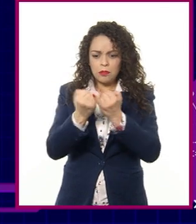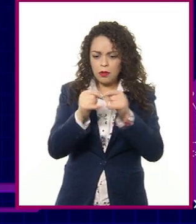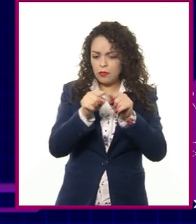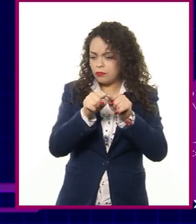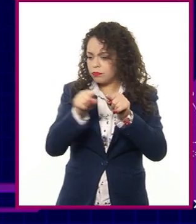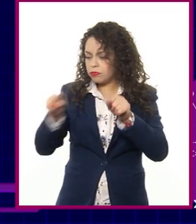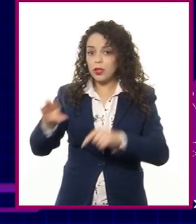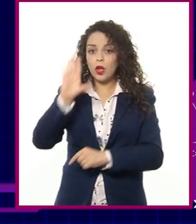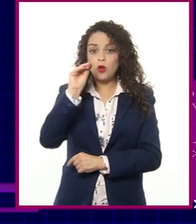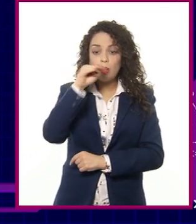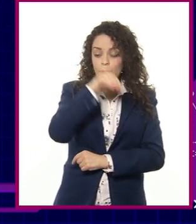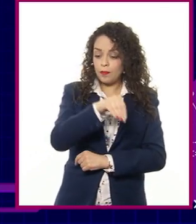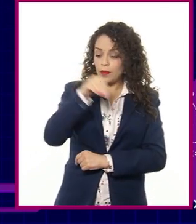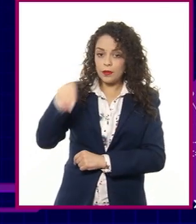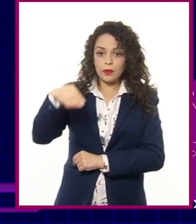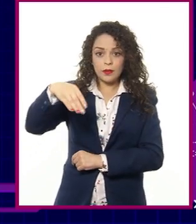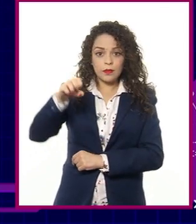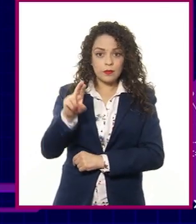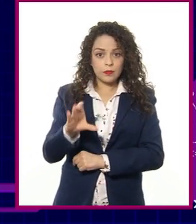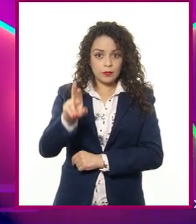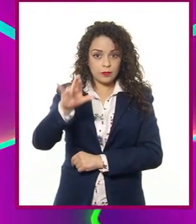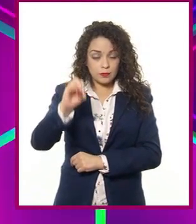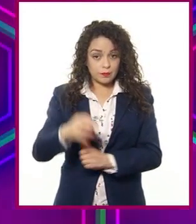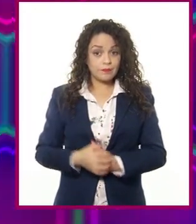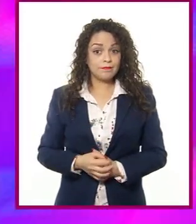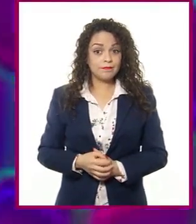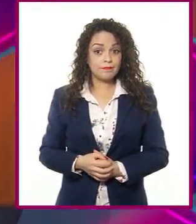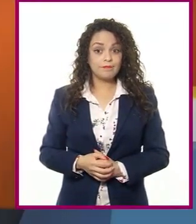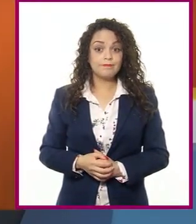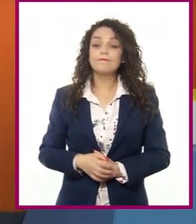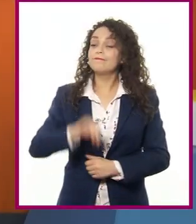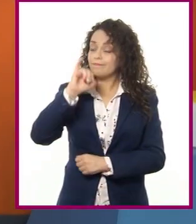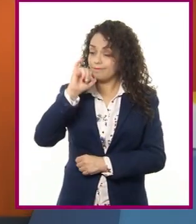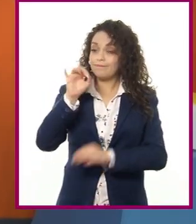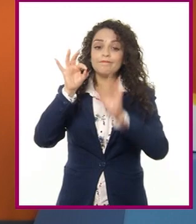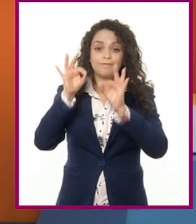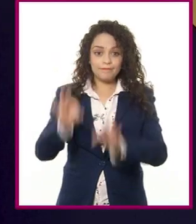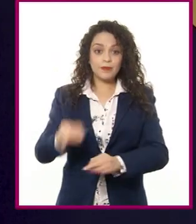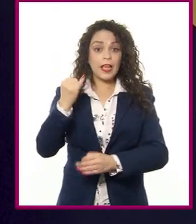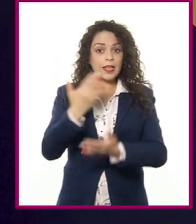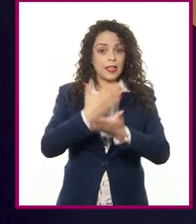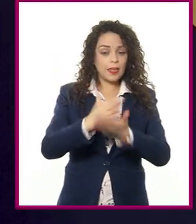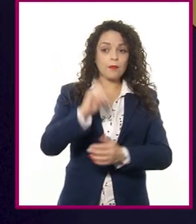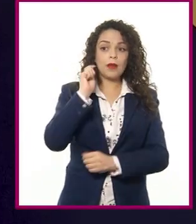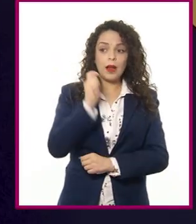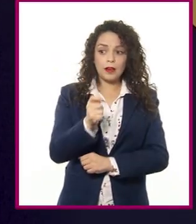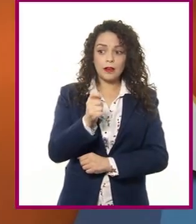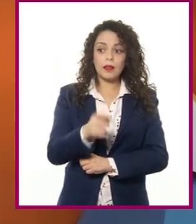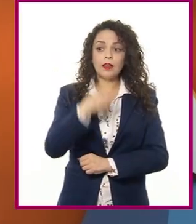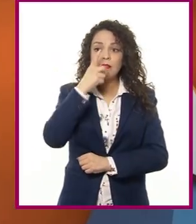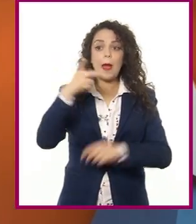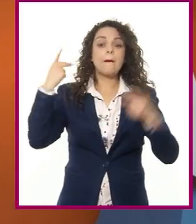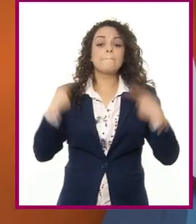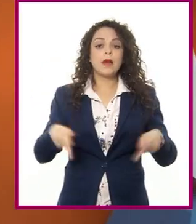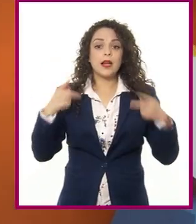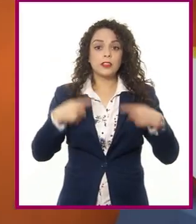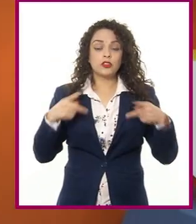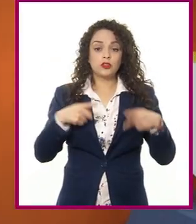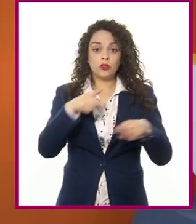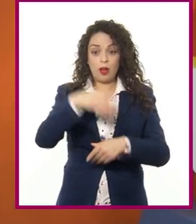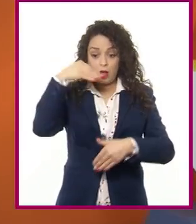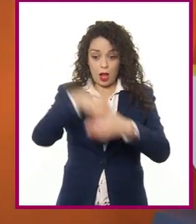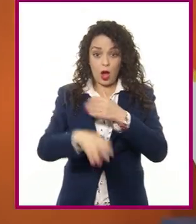90 milímetros de mercurio, maestra. Correcto. Además, Se infiere que el paciente, al ser